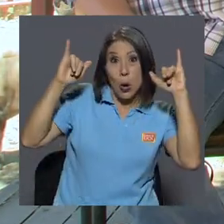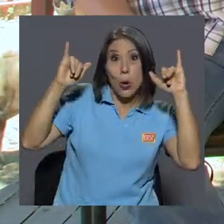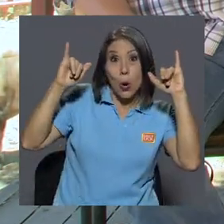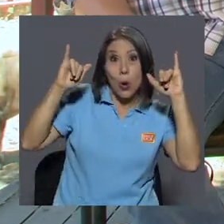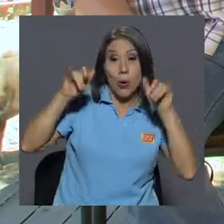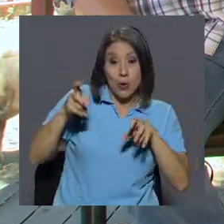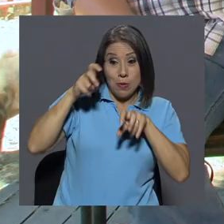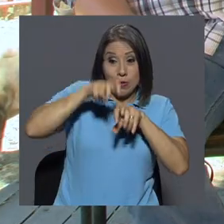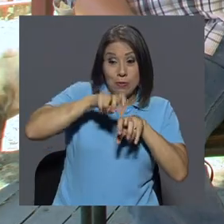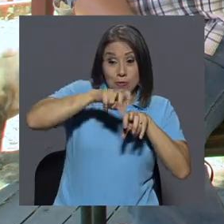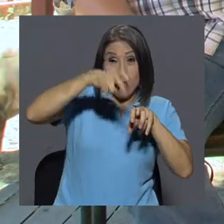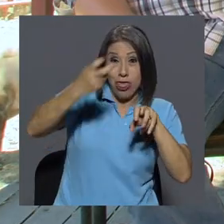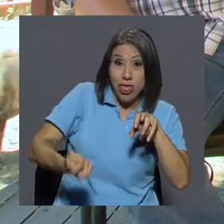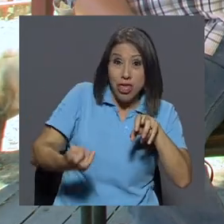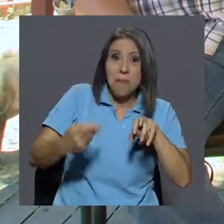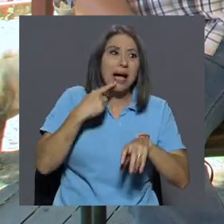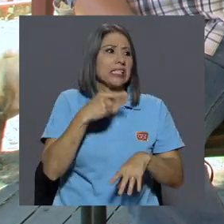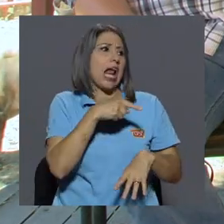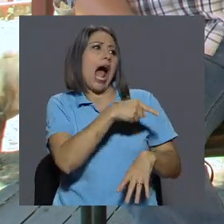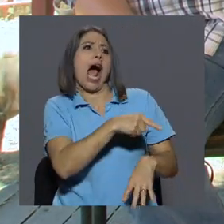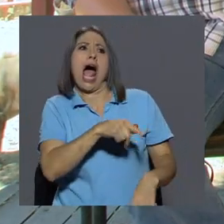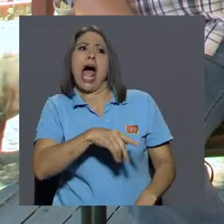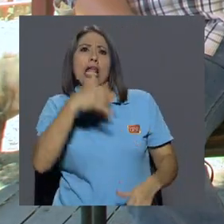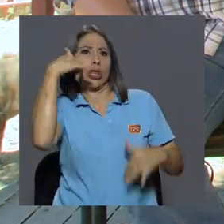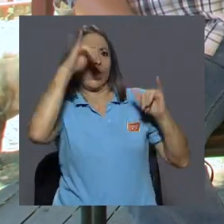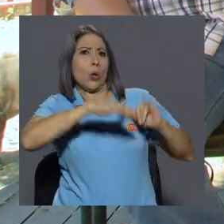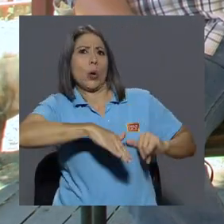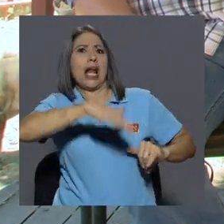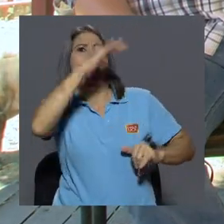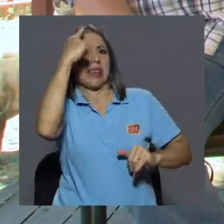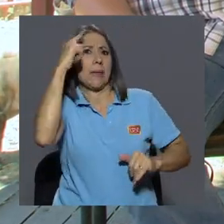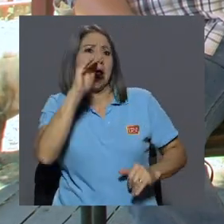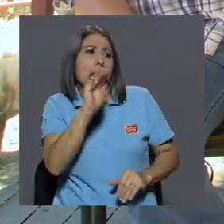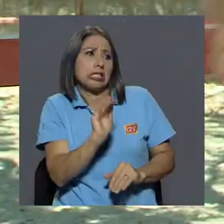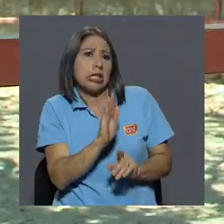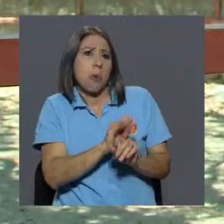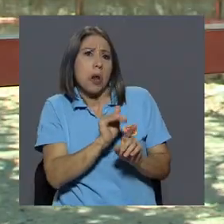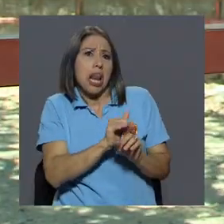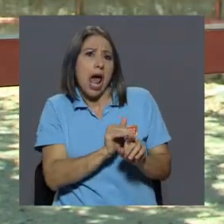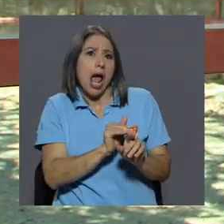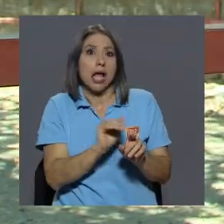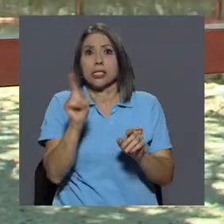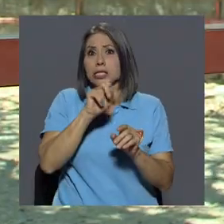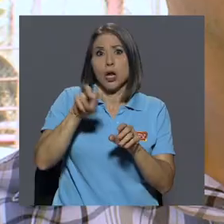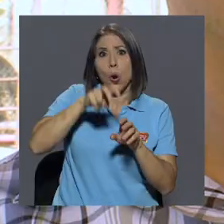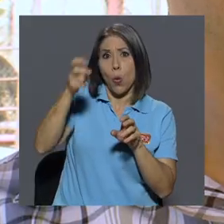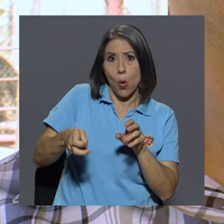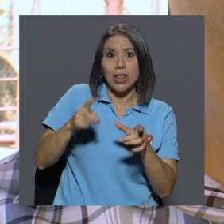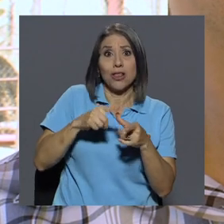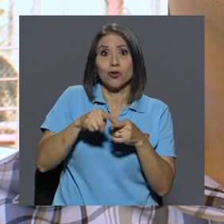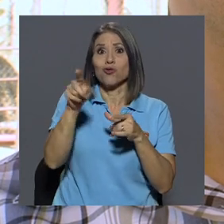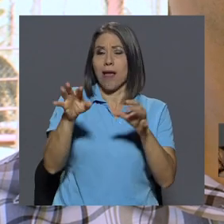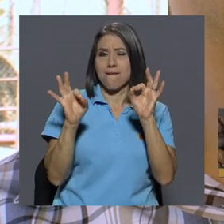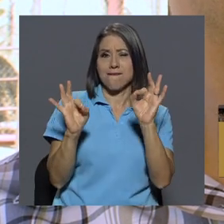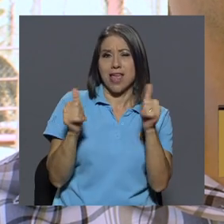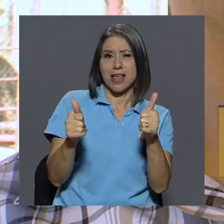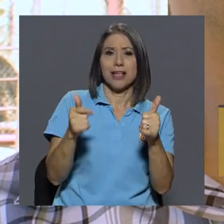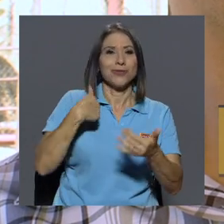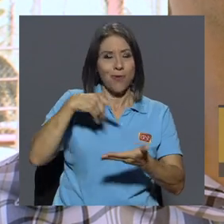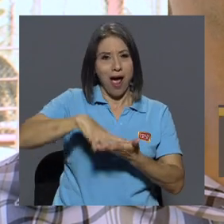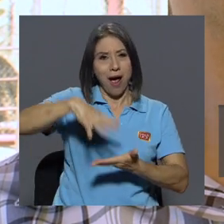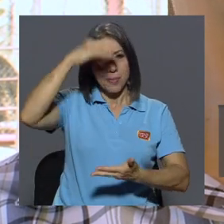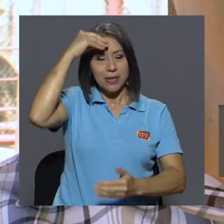huila. Y si no lo bota, usted va a quedar muy bien. Lo aprendí. Su mamá decía